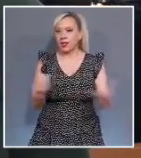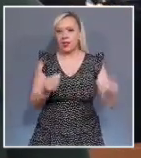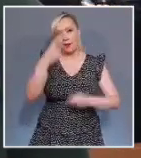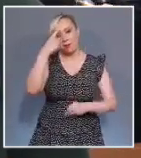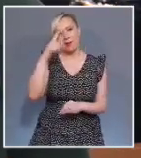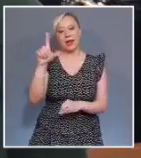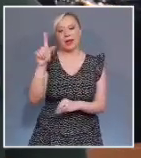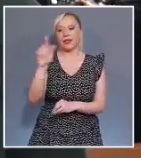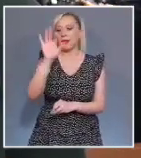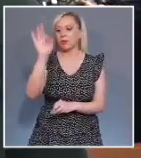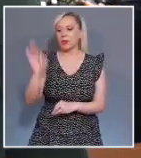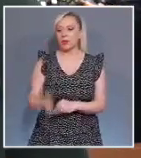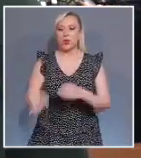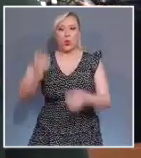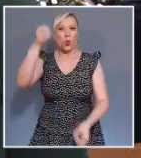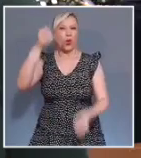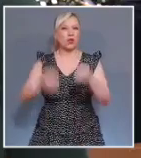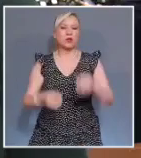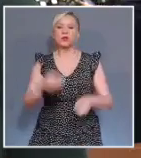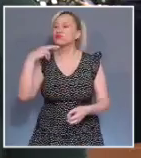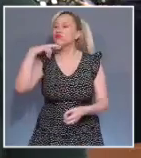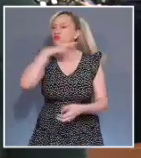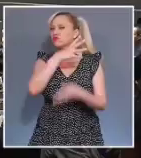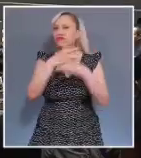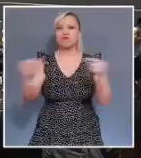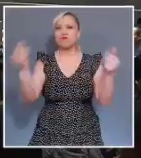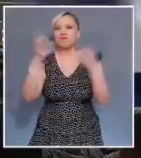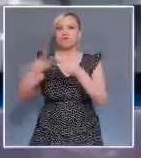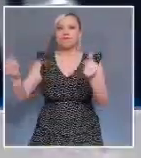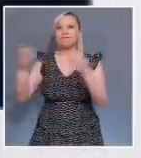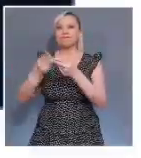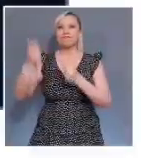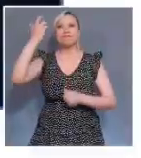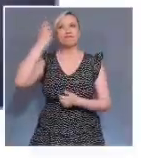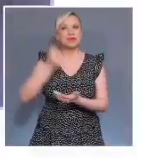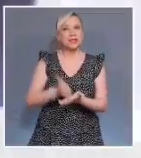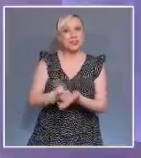en el país. Para Poder Informativo, Laura Murillo.